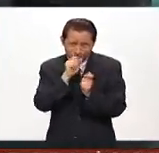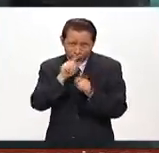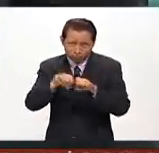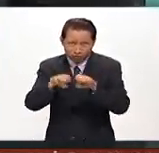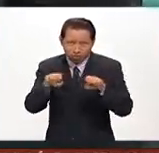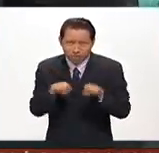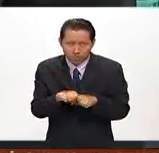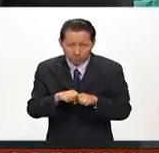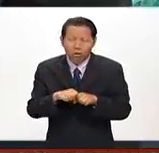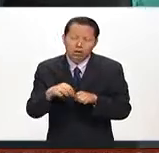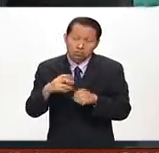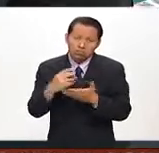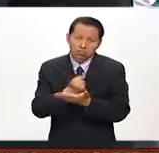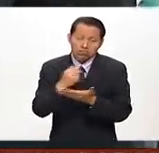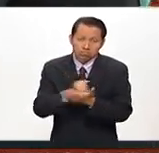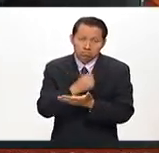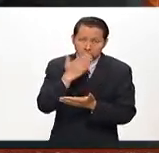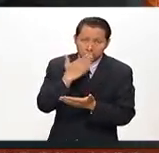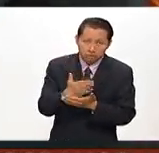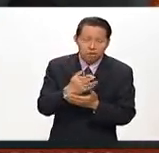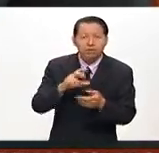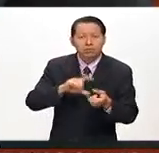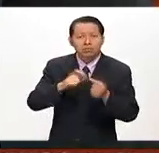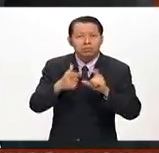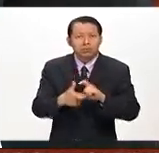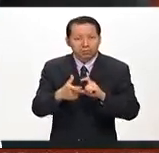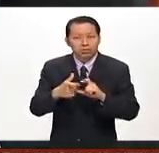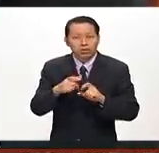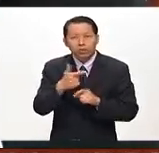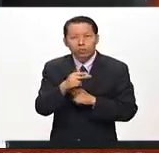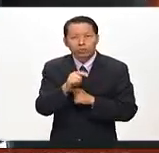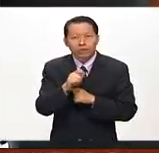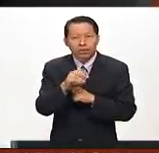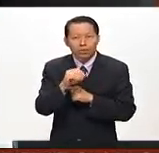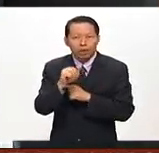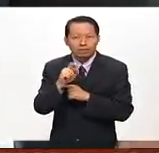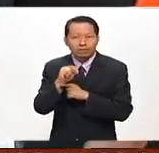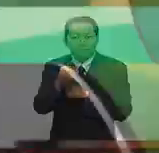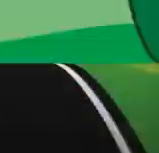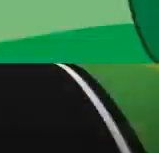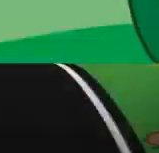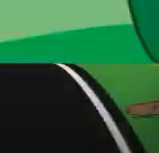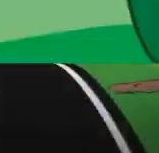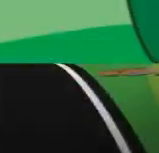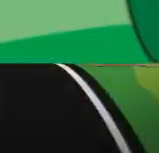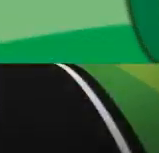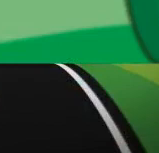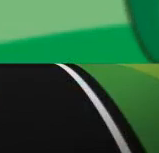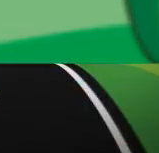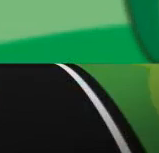equipo de triunfadores. Para México al Día, Gustavo Castillo.